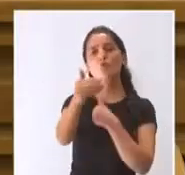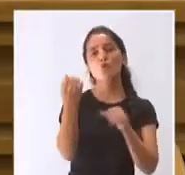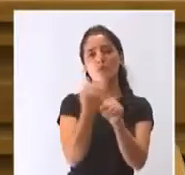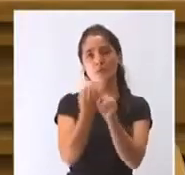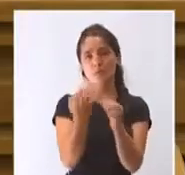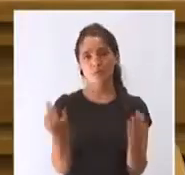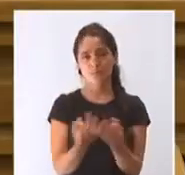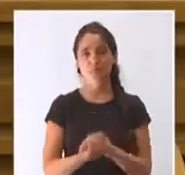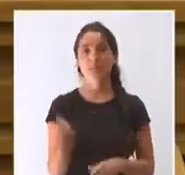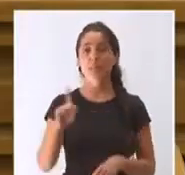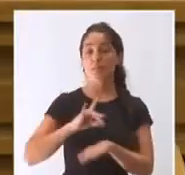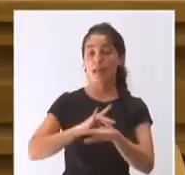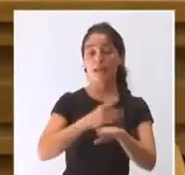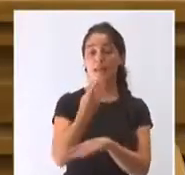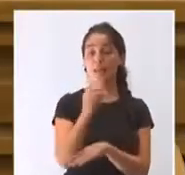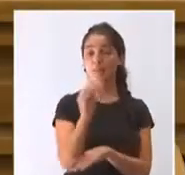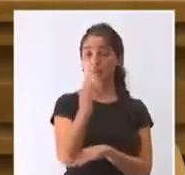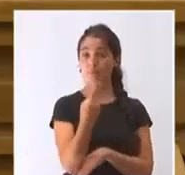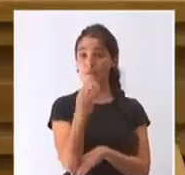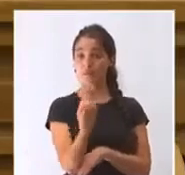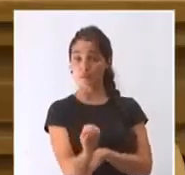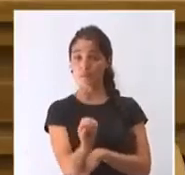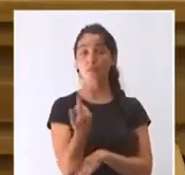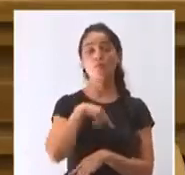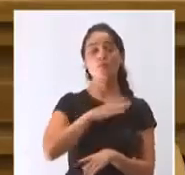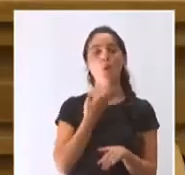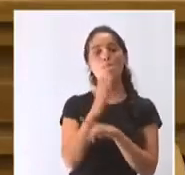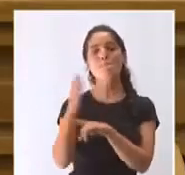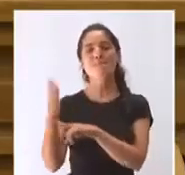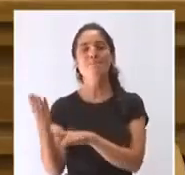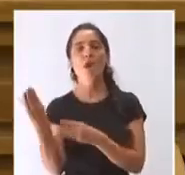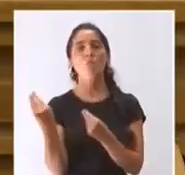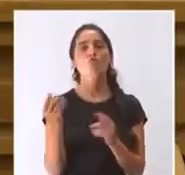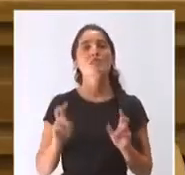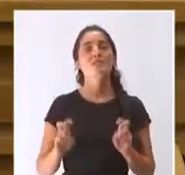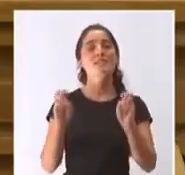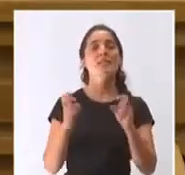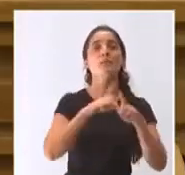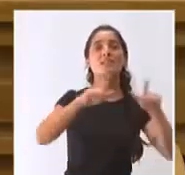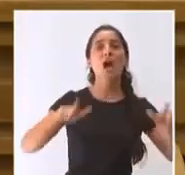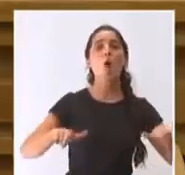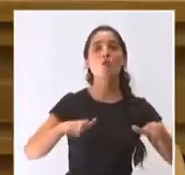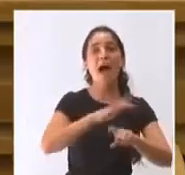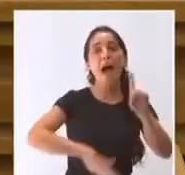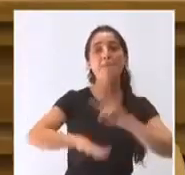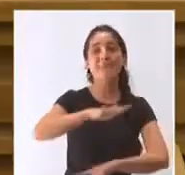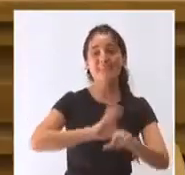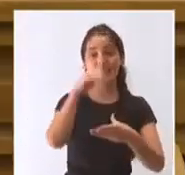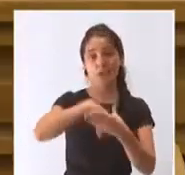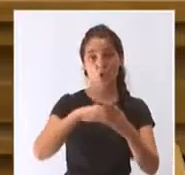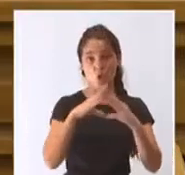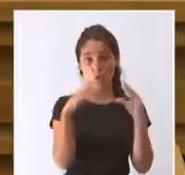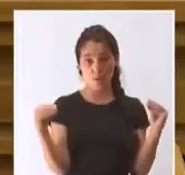vamos a plantear muchas iniciativas algunas como el aula de educación ambiental de la universidad vamos a facilitar